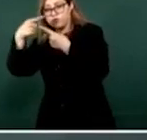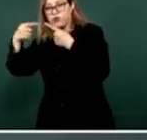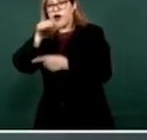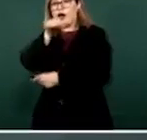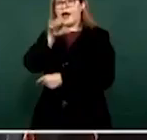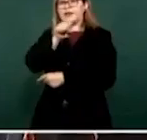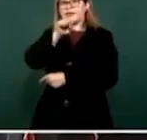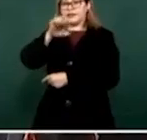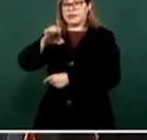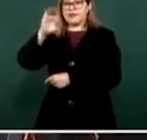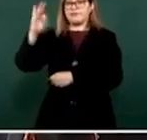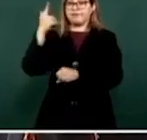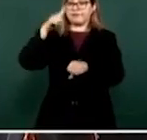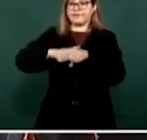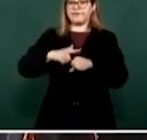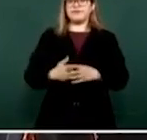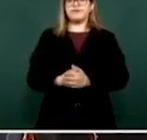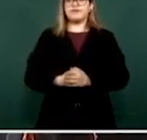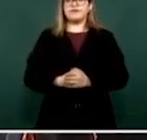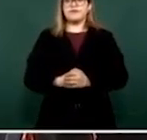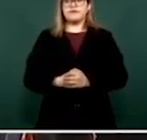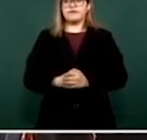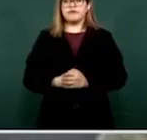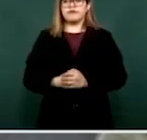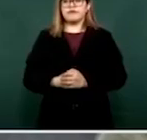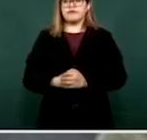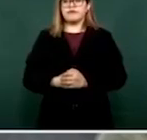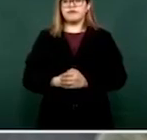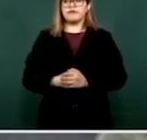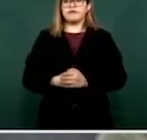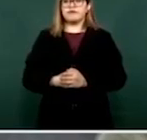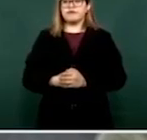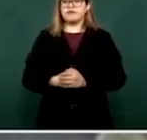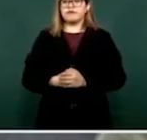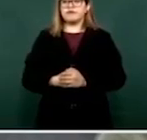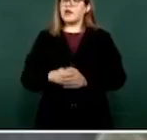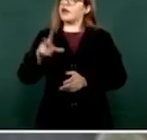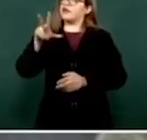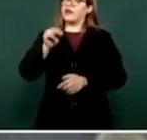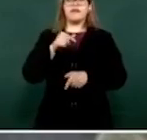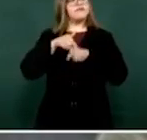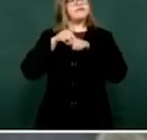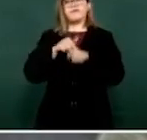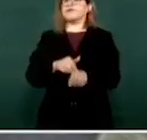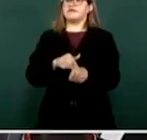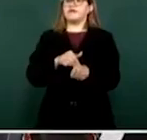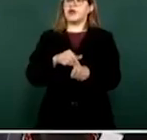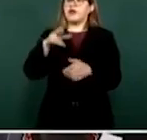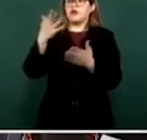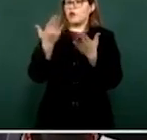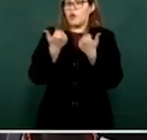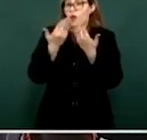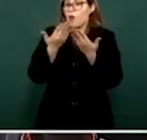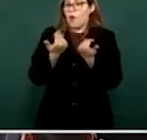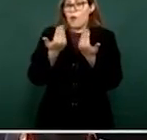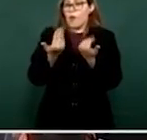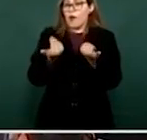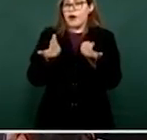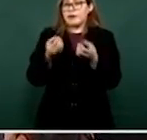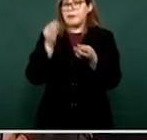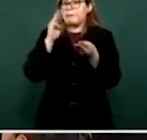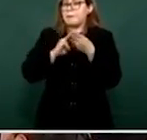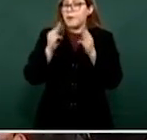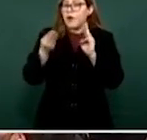de la Federación. No. No, sigue en funciones. No hay ningún